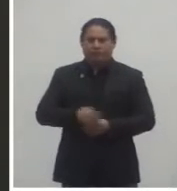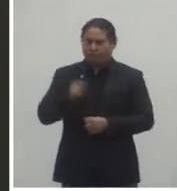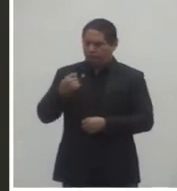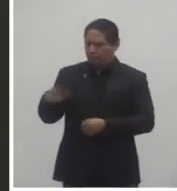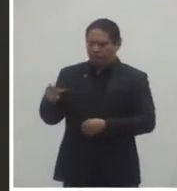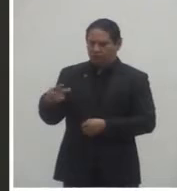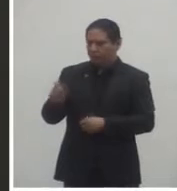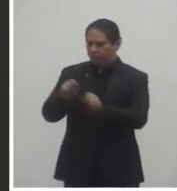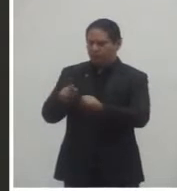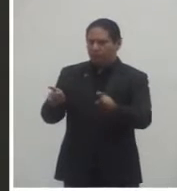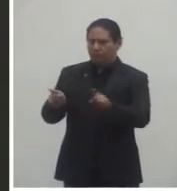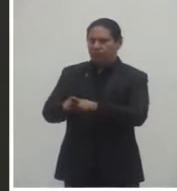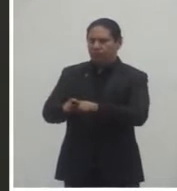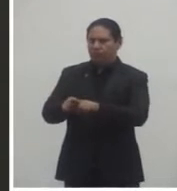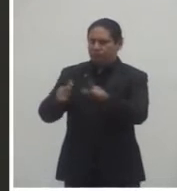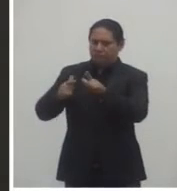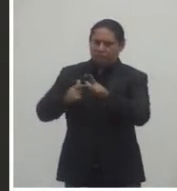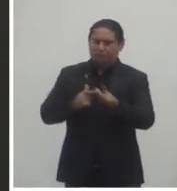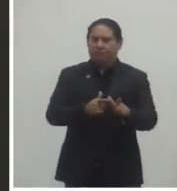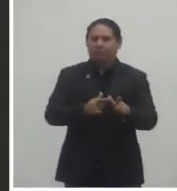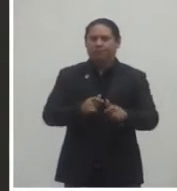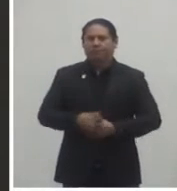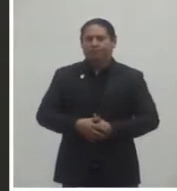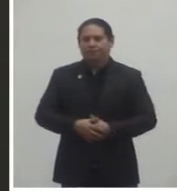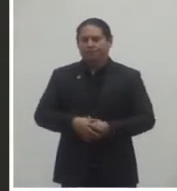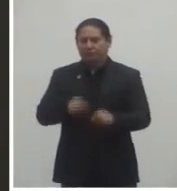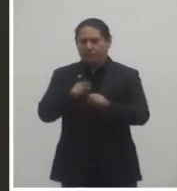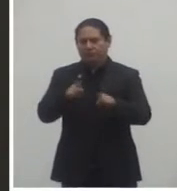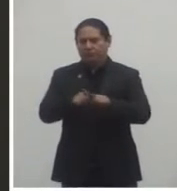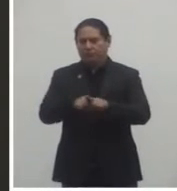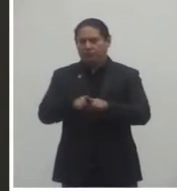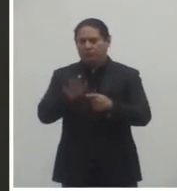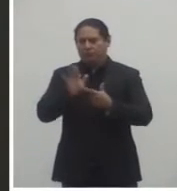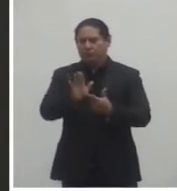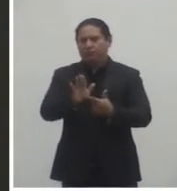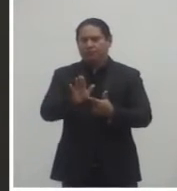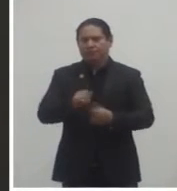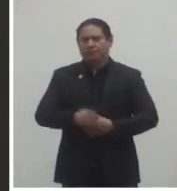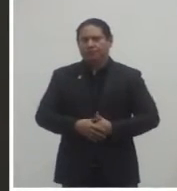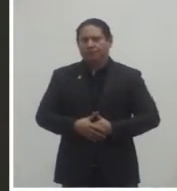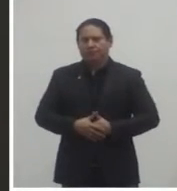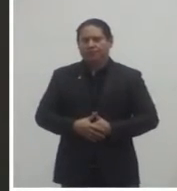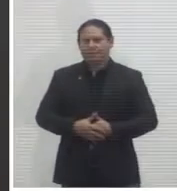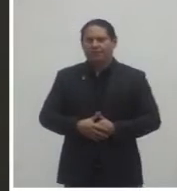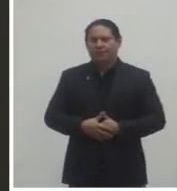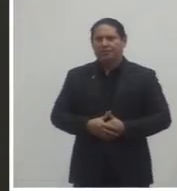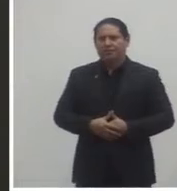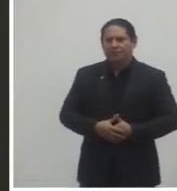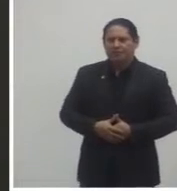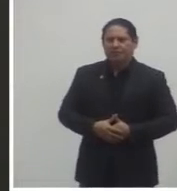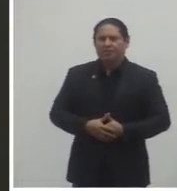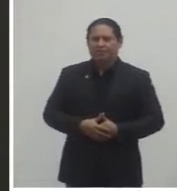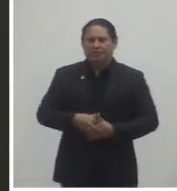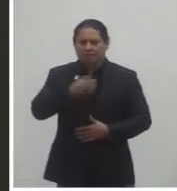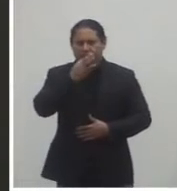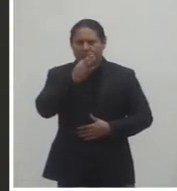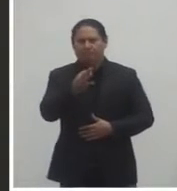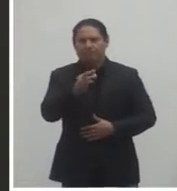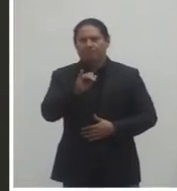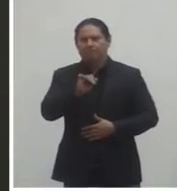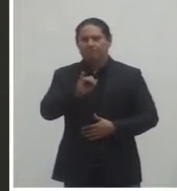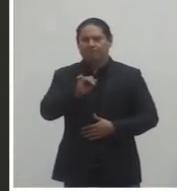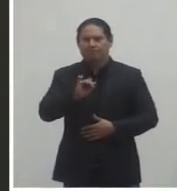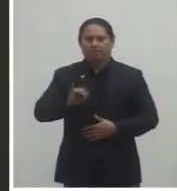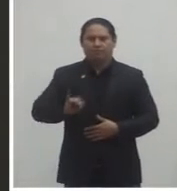propio para darle continuidad a esa propuesta, que además es, hay que decirlo,